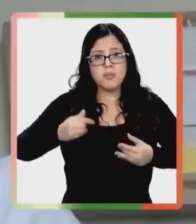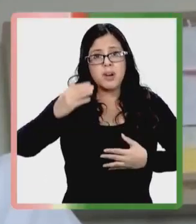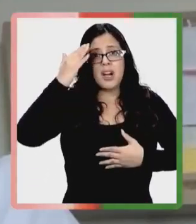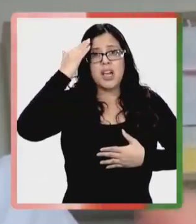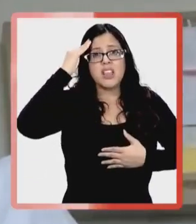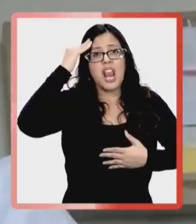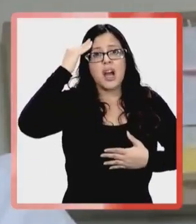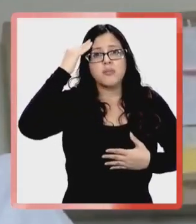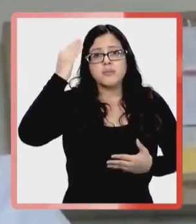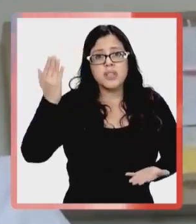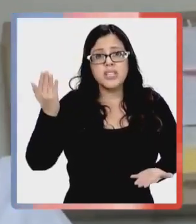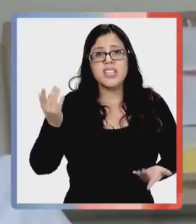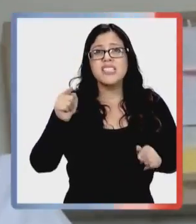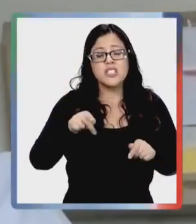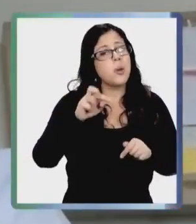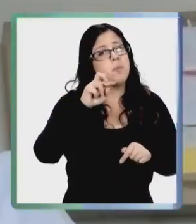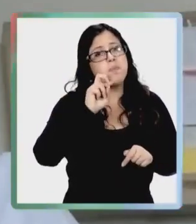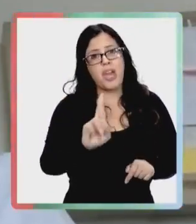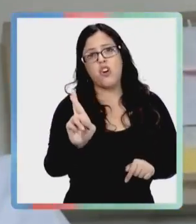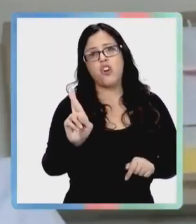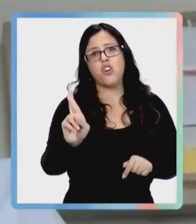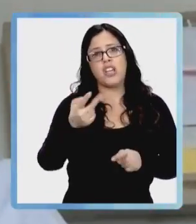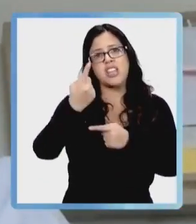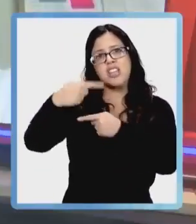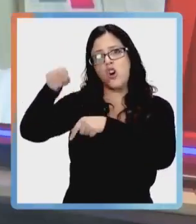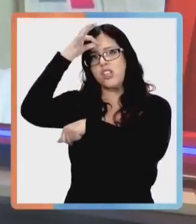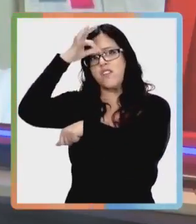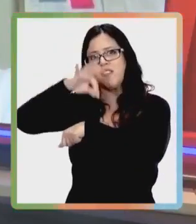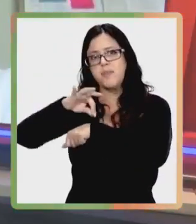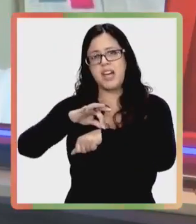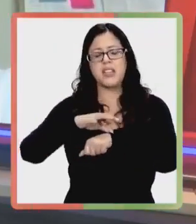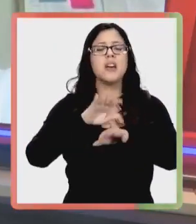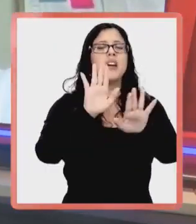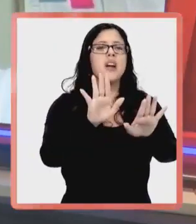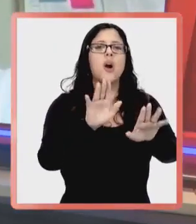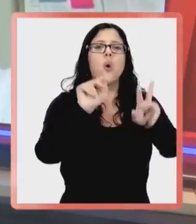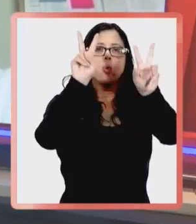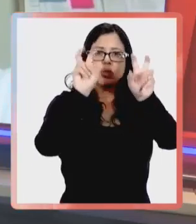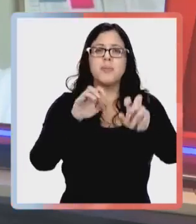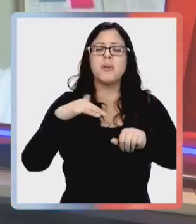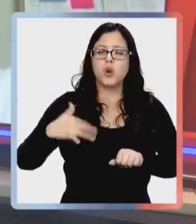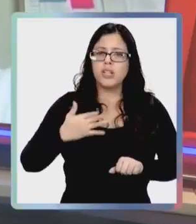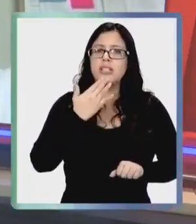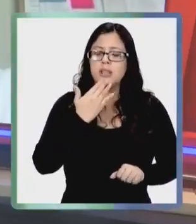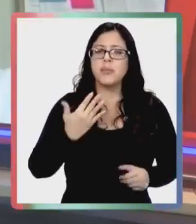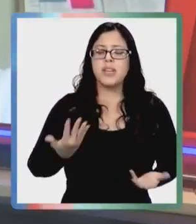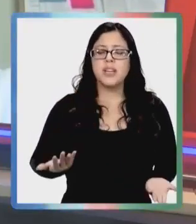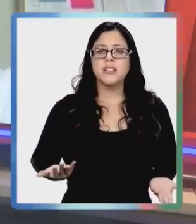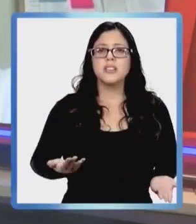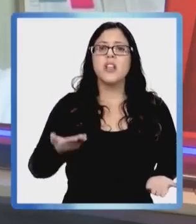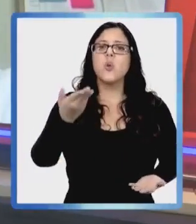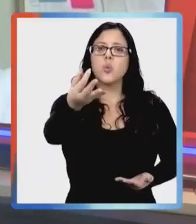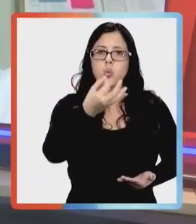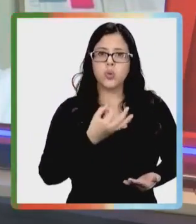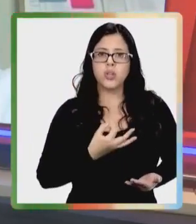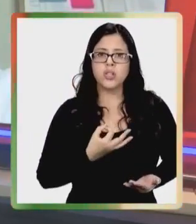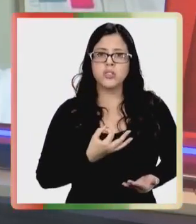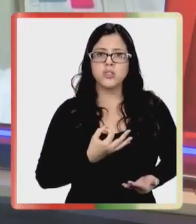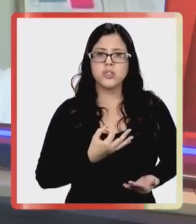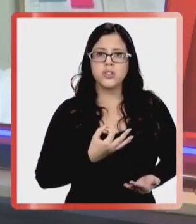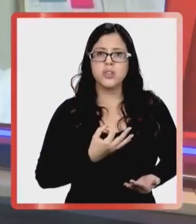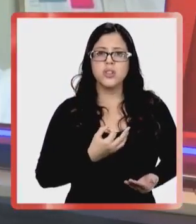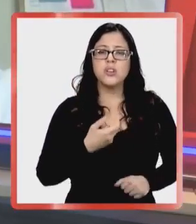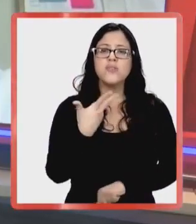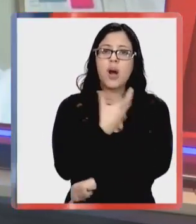es peor que tener una enfermedad producida por un bicharraco. No quiero dejar pasar un asunto que me parece clave y muy importante de lo que usted nos ha dicho